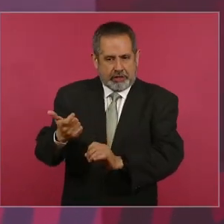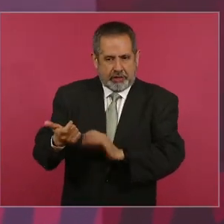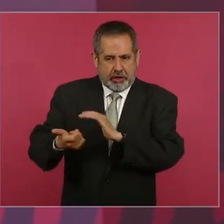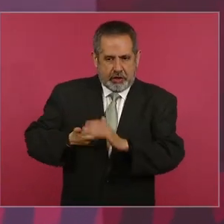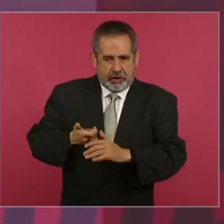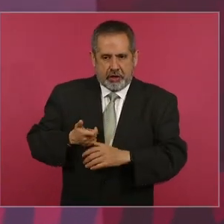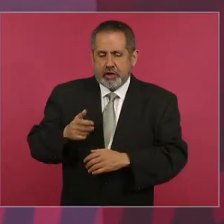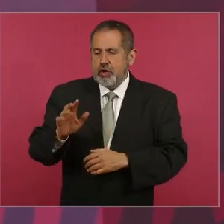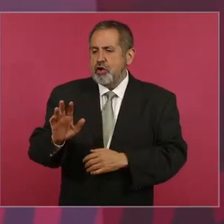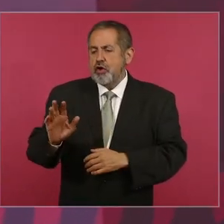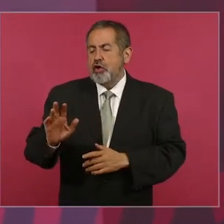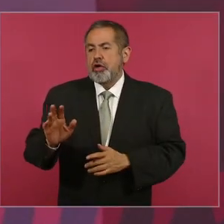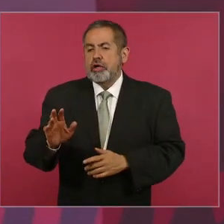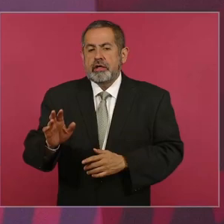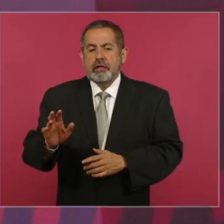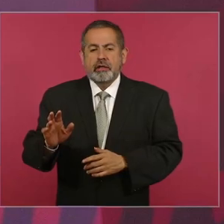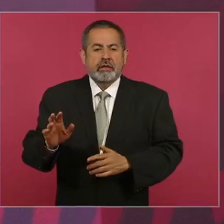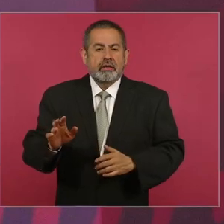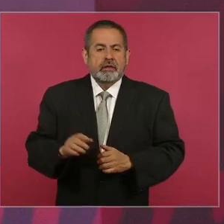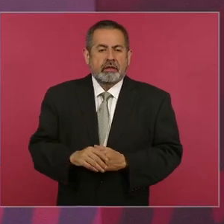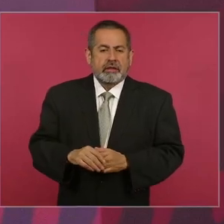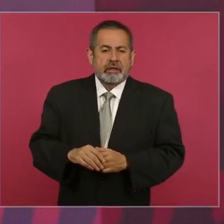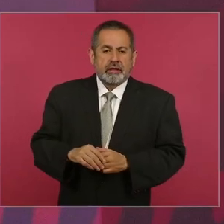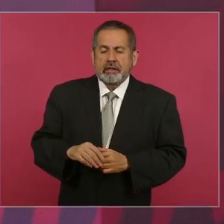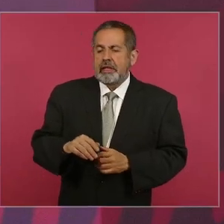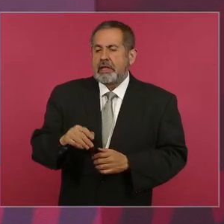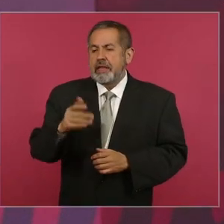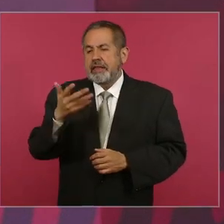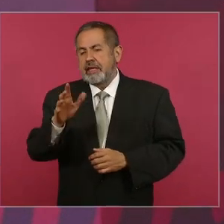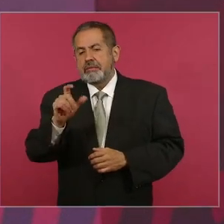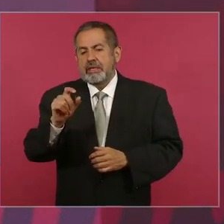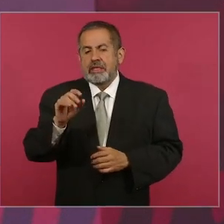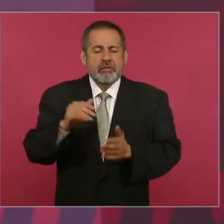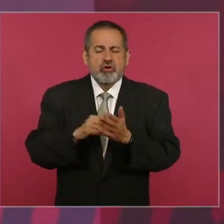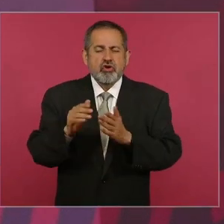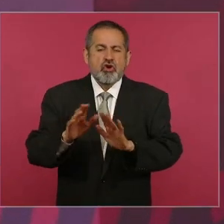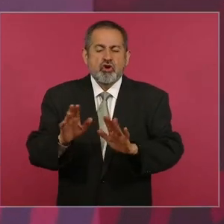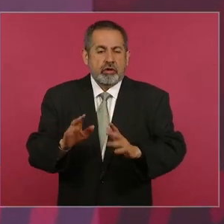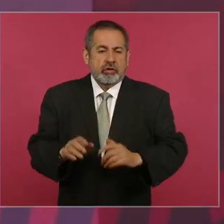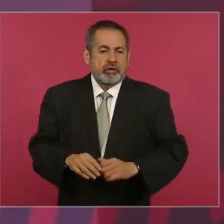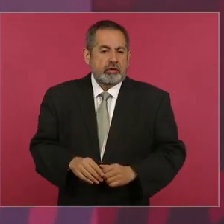los 10 o 20 millones,